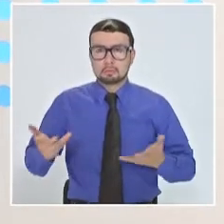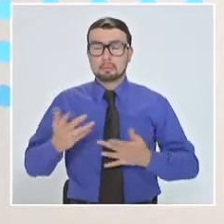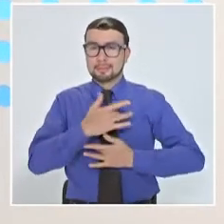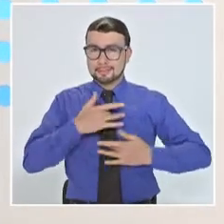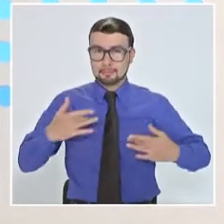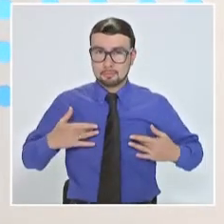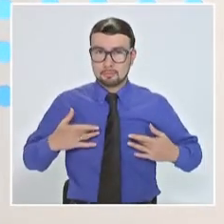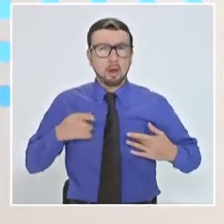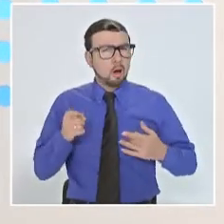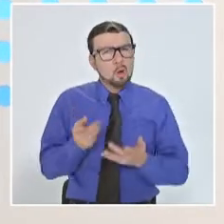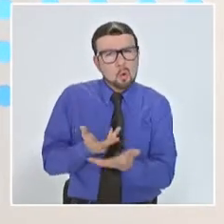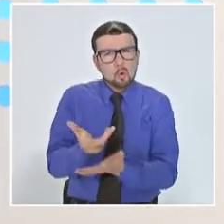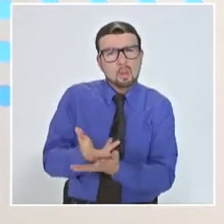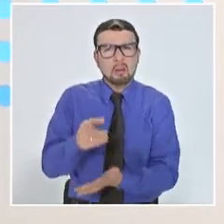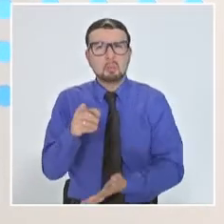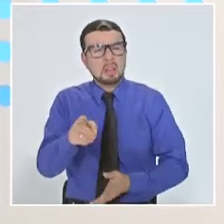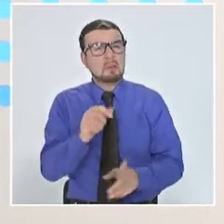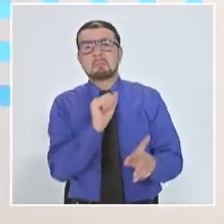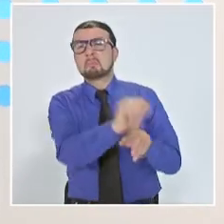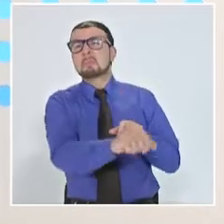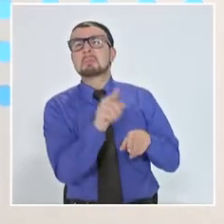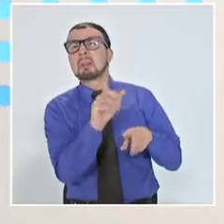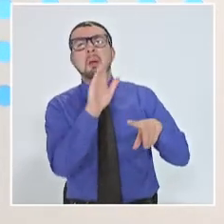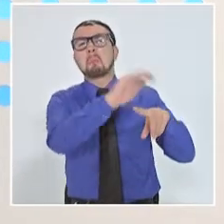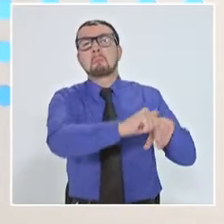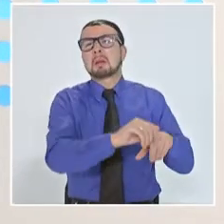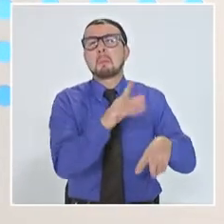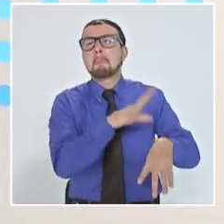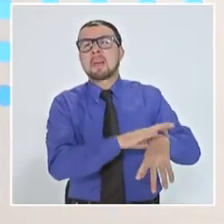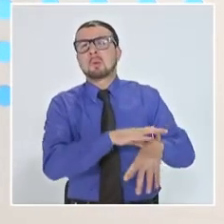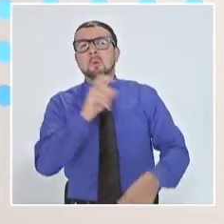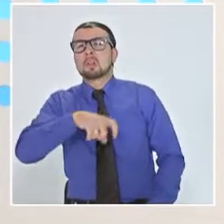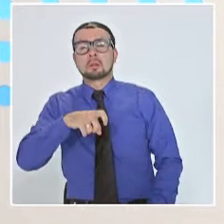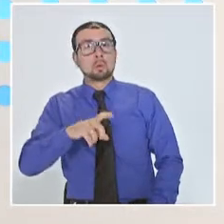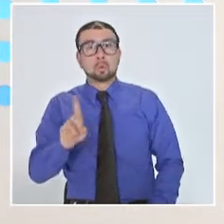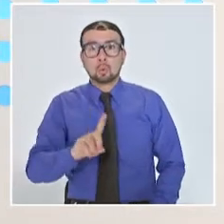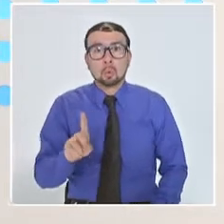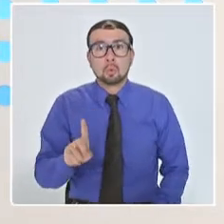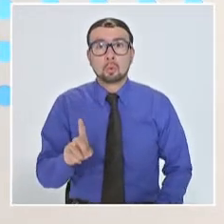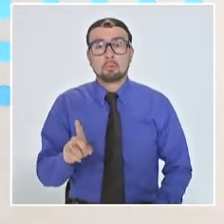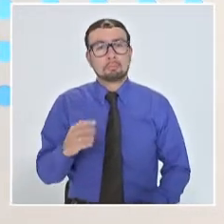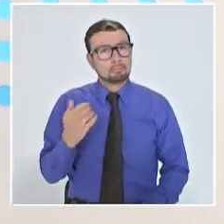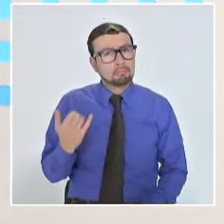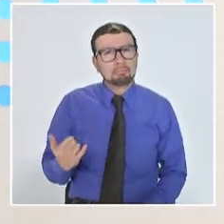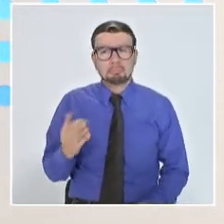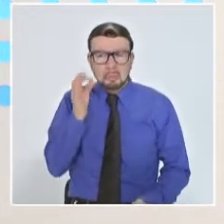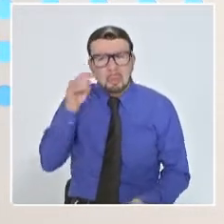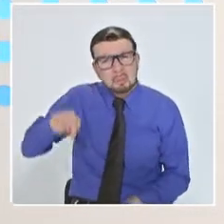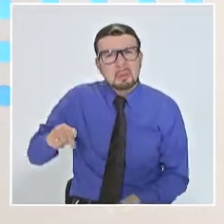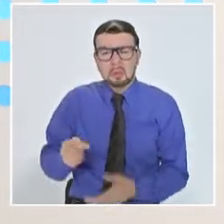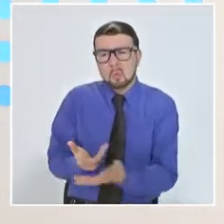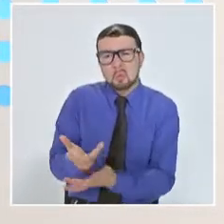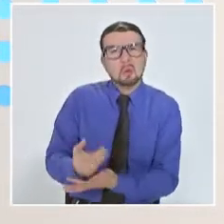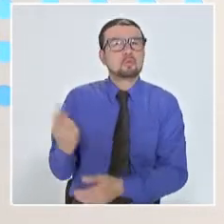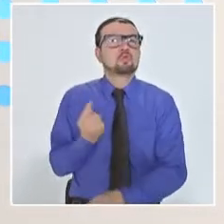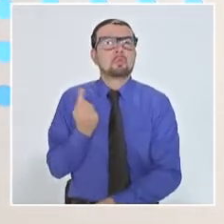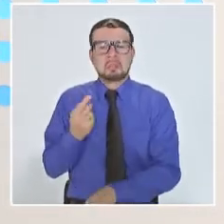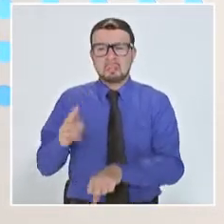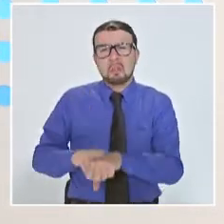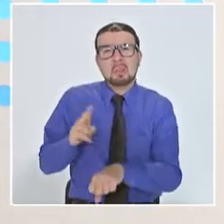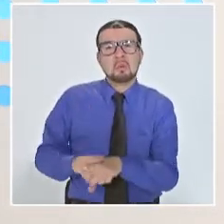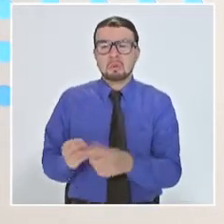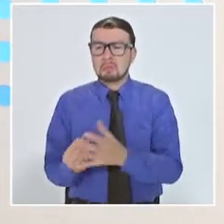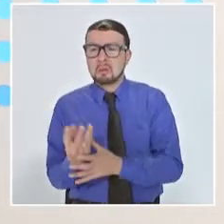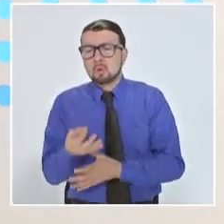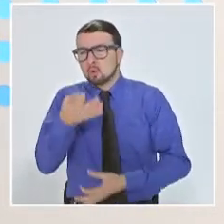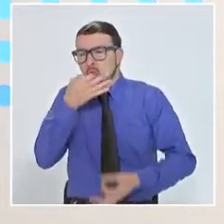pretende reemplazar una consulta médica, ni es un programa de medicina alternativa, ni de naturismo. Por acá pasan todas las